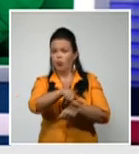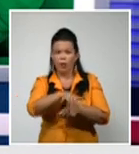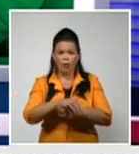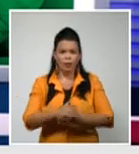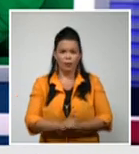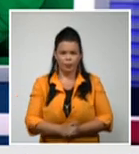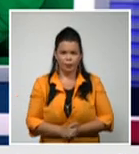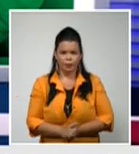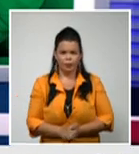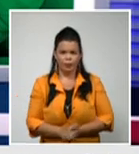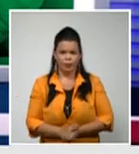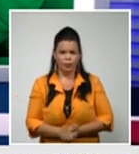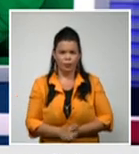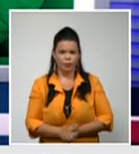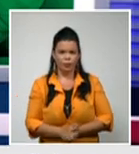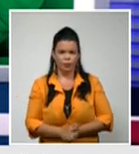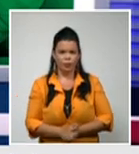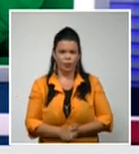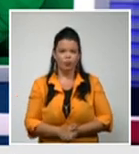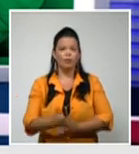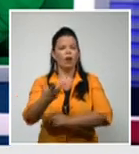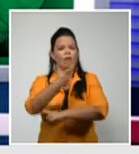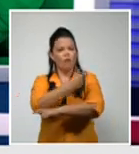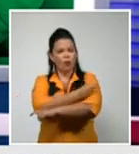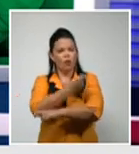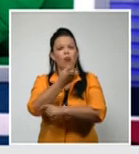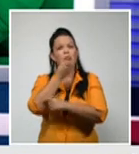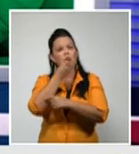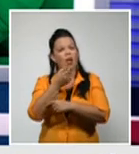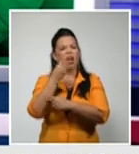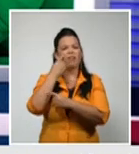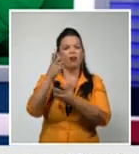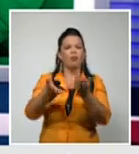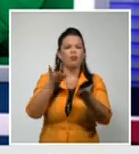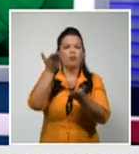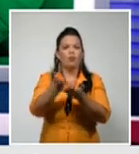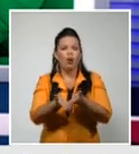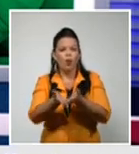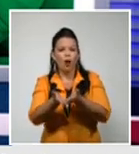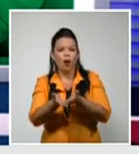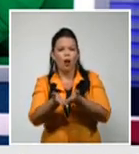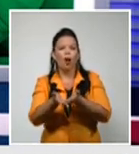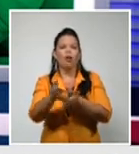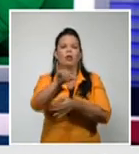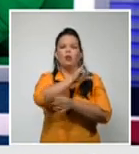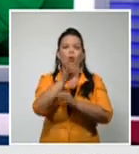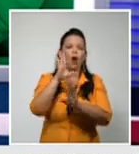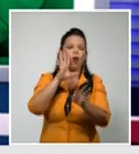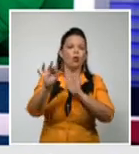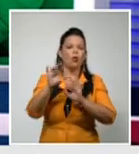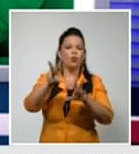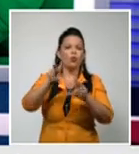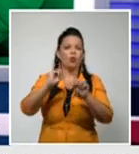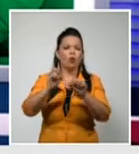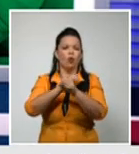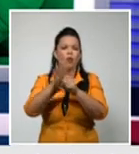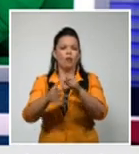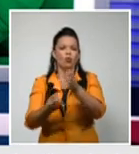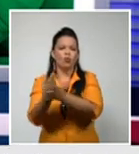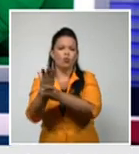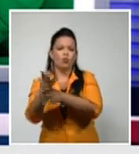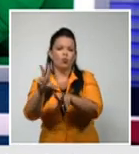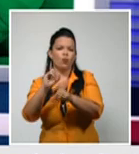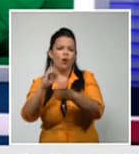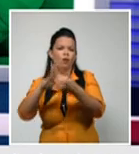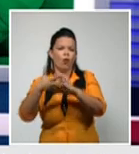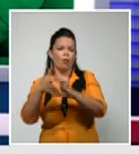dar inmunidad a las personas contra estas nuevas cepas, pero de todas formas hay que alcanzar una inmunidad de